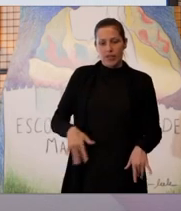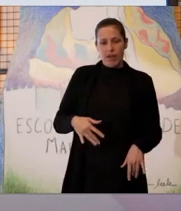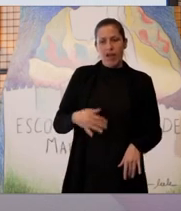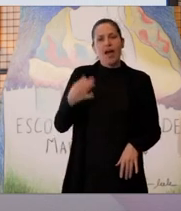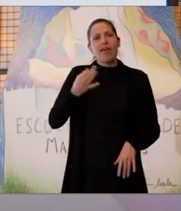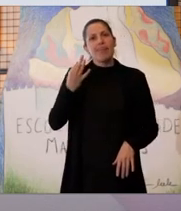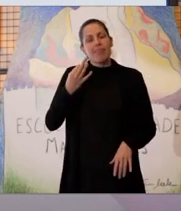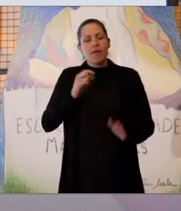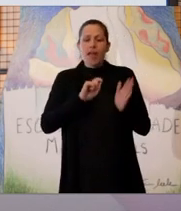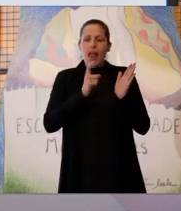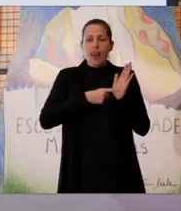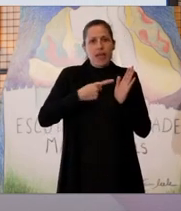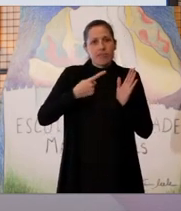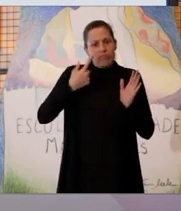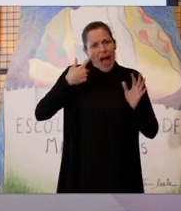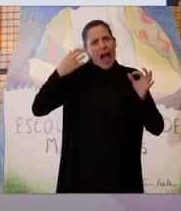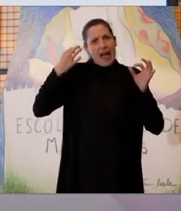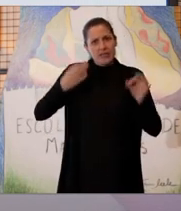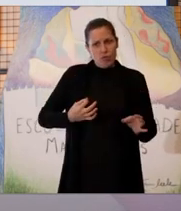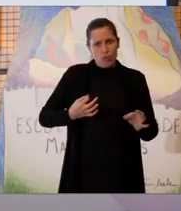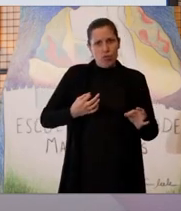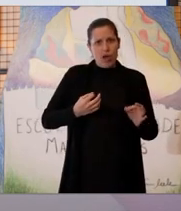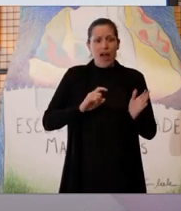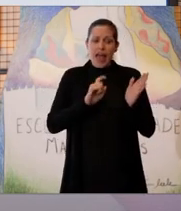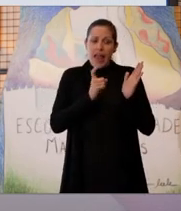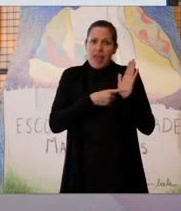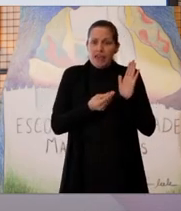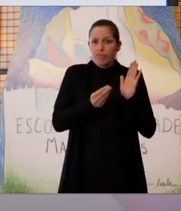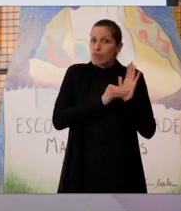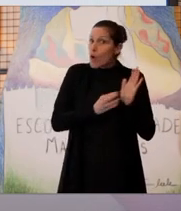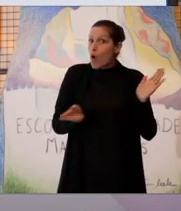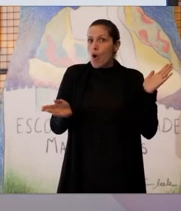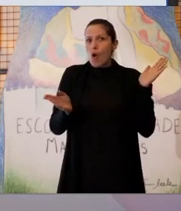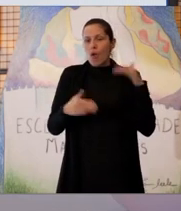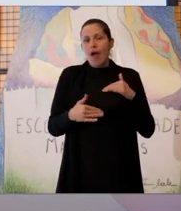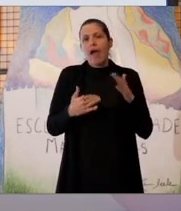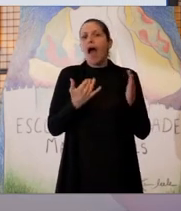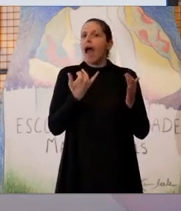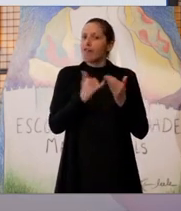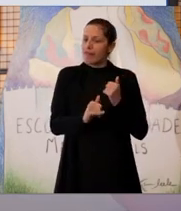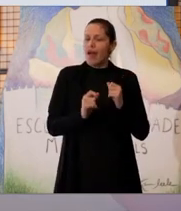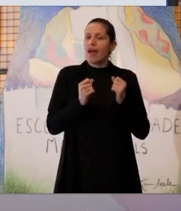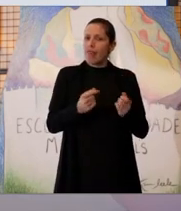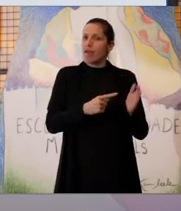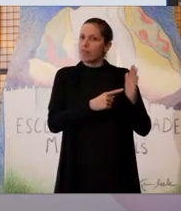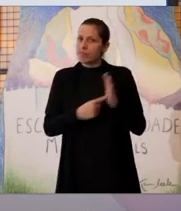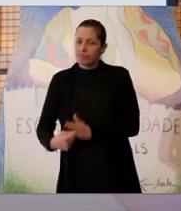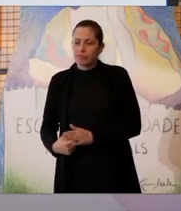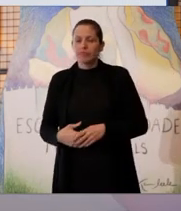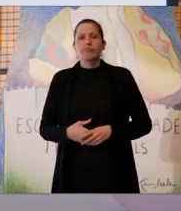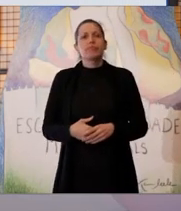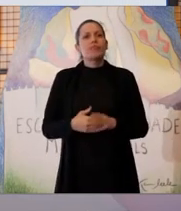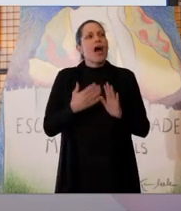la discriminación es decir cuando hablamos de paridad a veces parece que ha sido una concesión